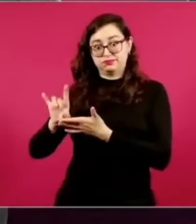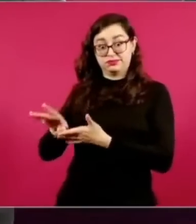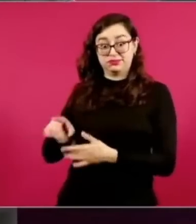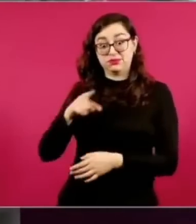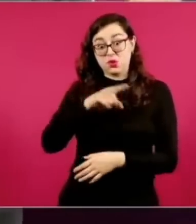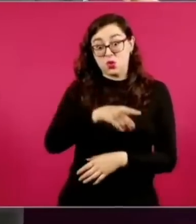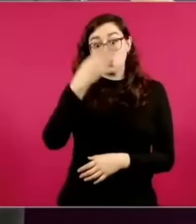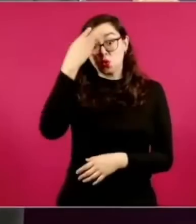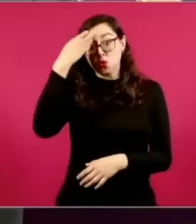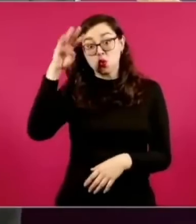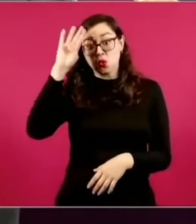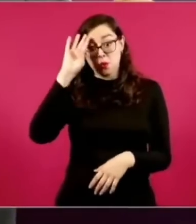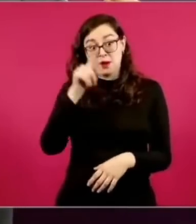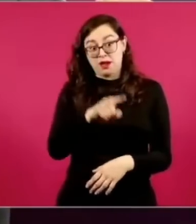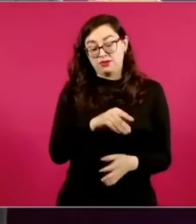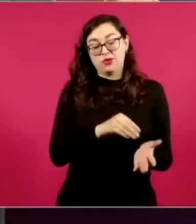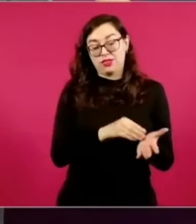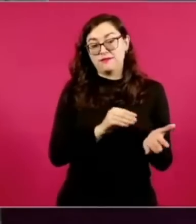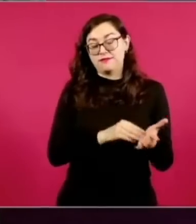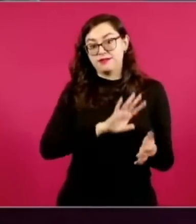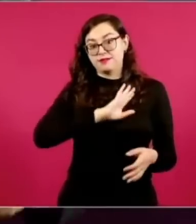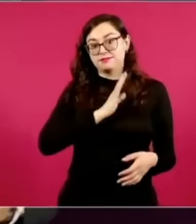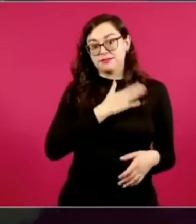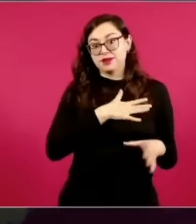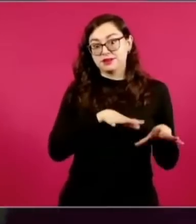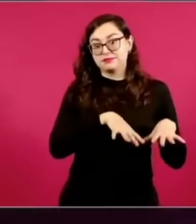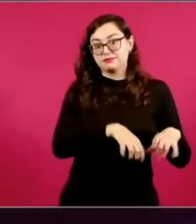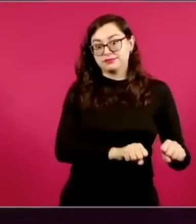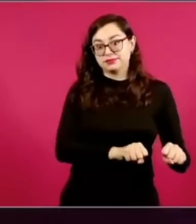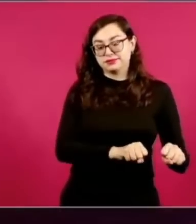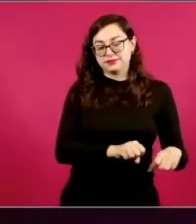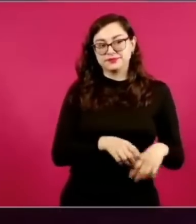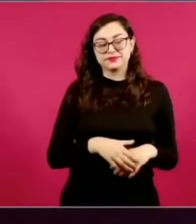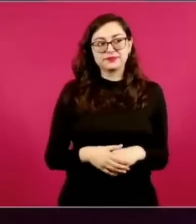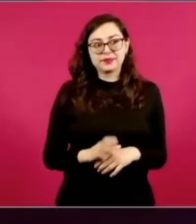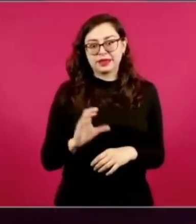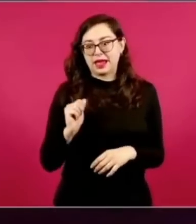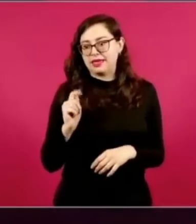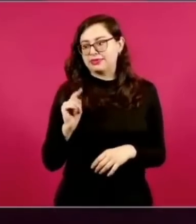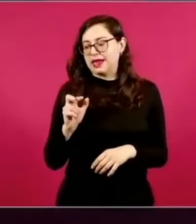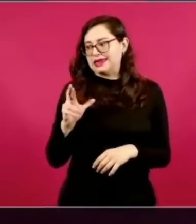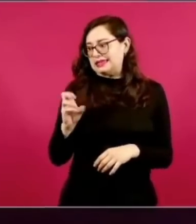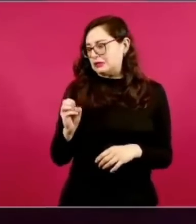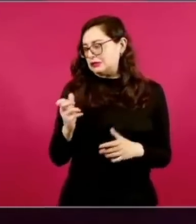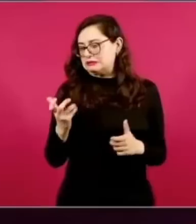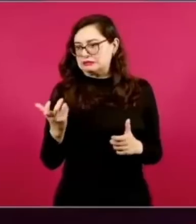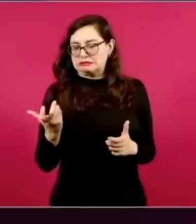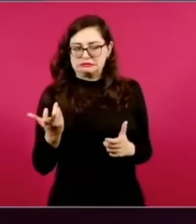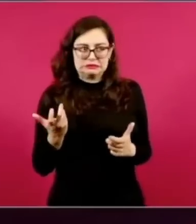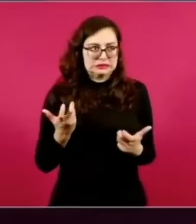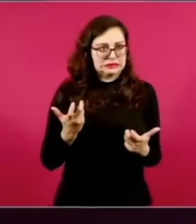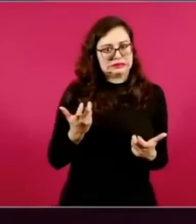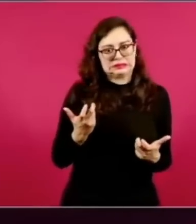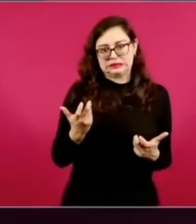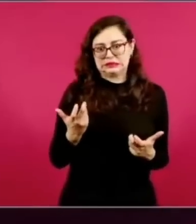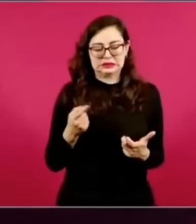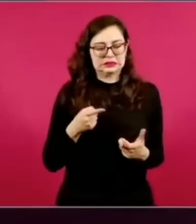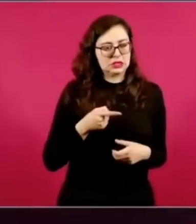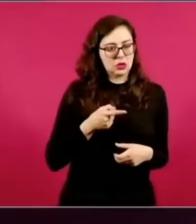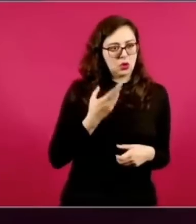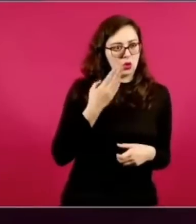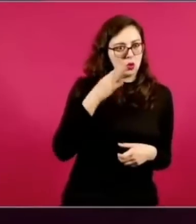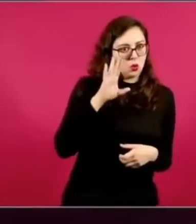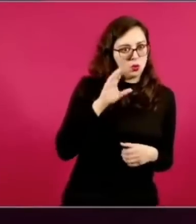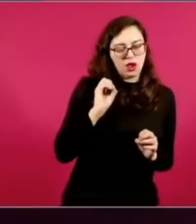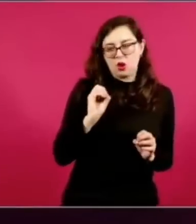Tenía ese ofrecimiento de ir a luchar por la independencia de Cuba o ir con los colombianos,